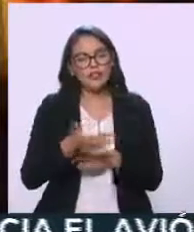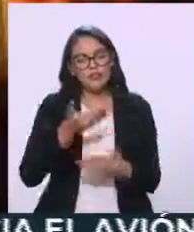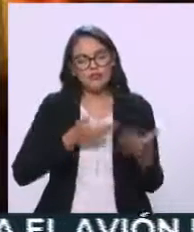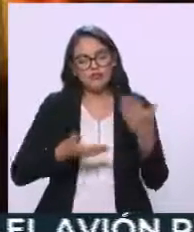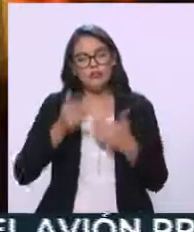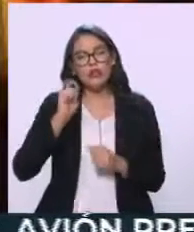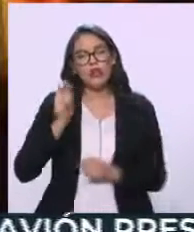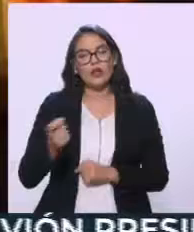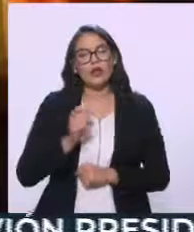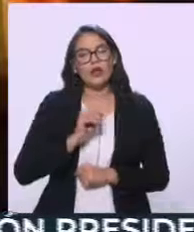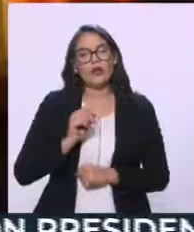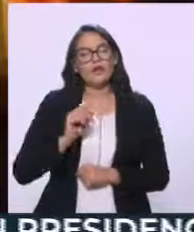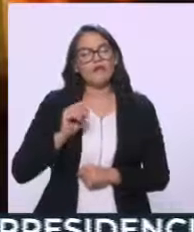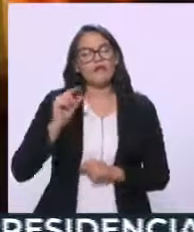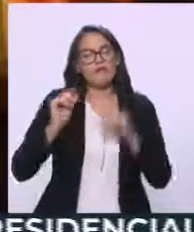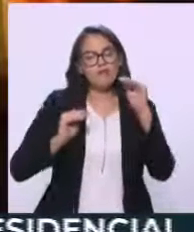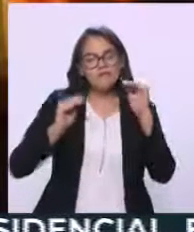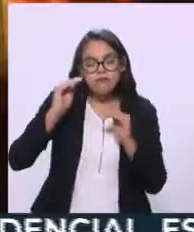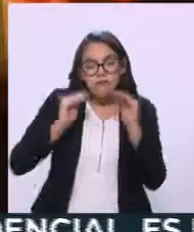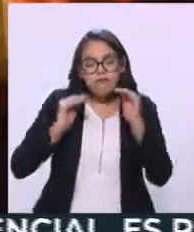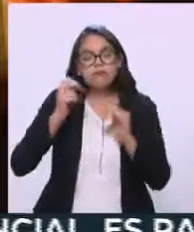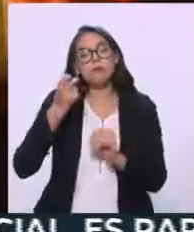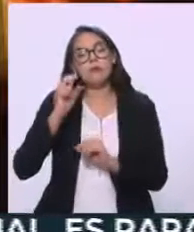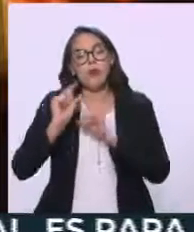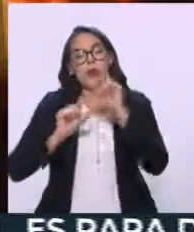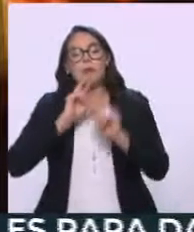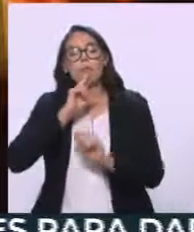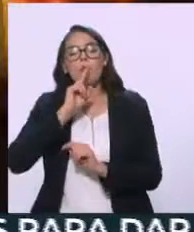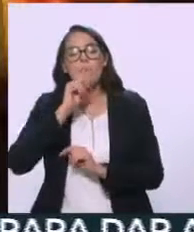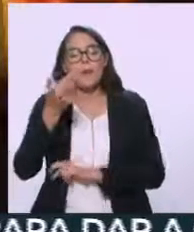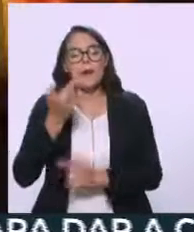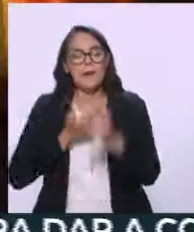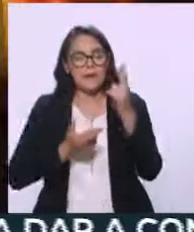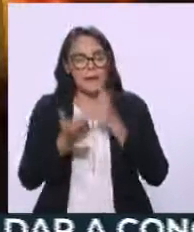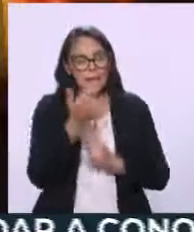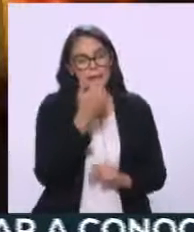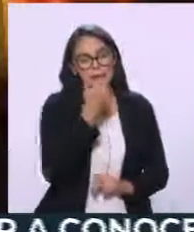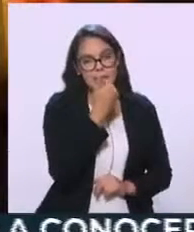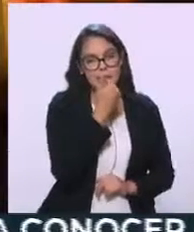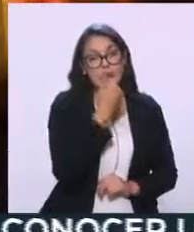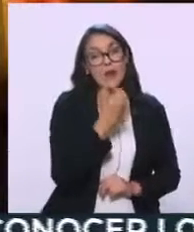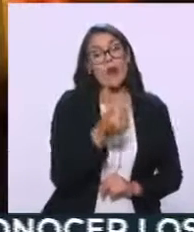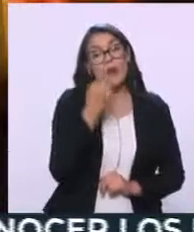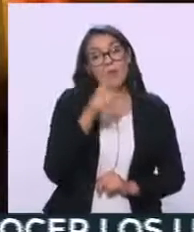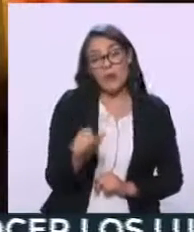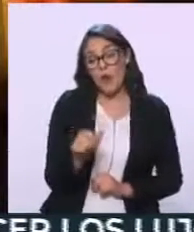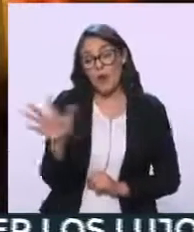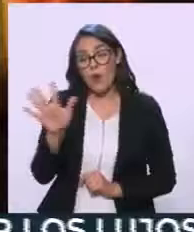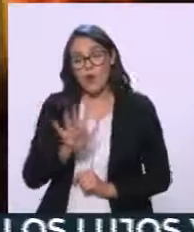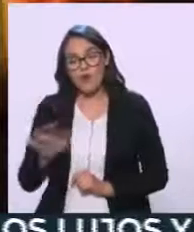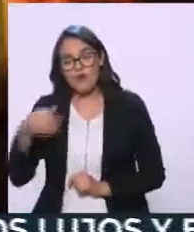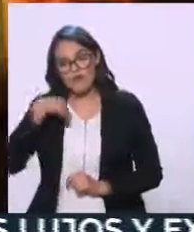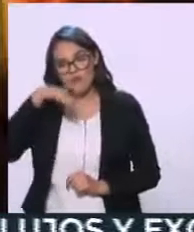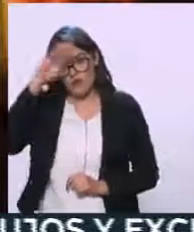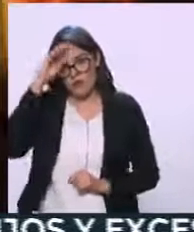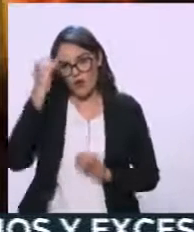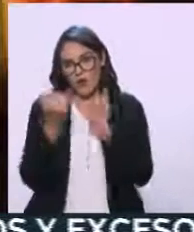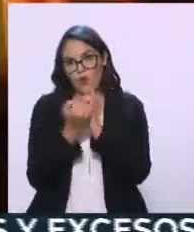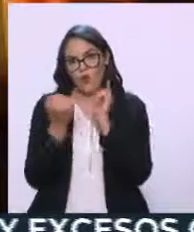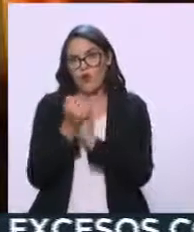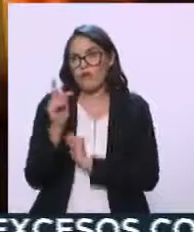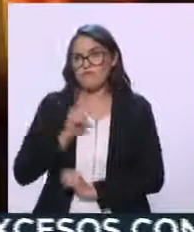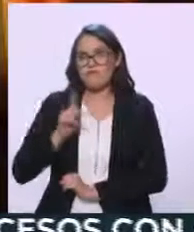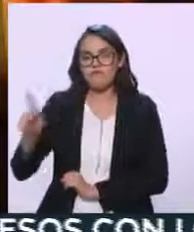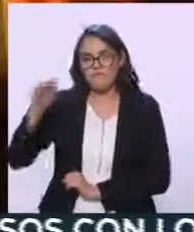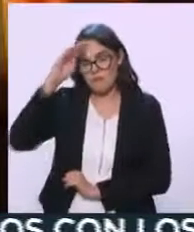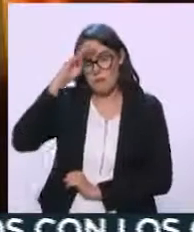esto es pues algo positivo en ese sentido. Por lo demás, coincido con Mario, o sea que la recuperación no